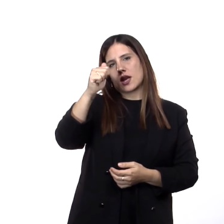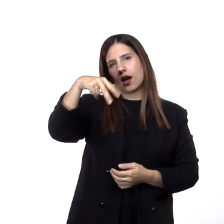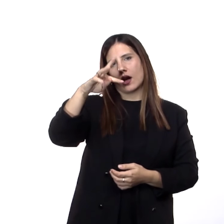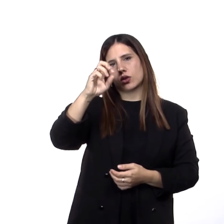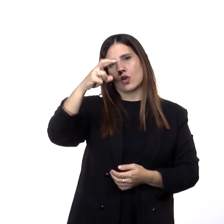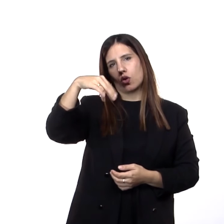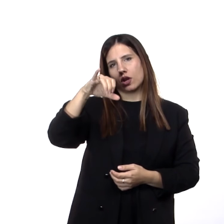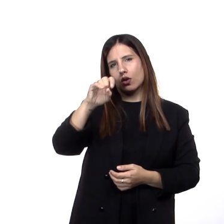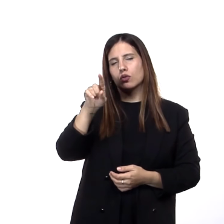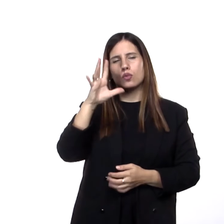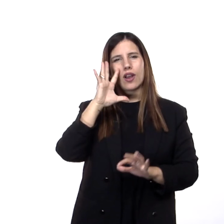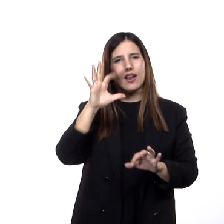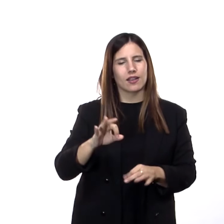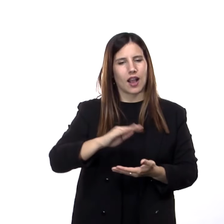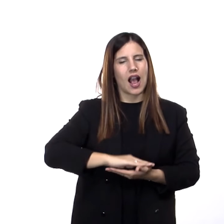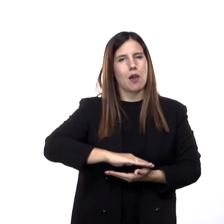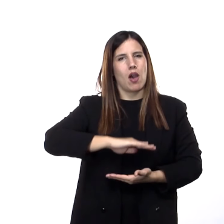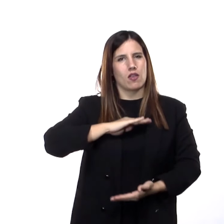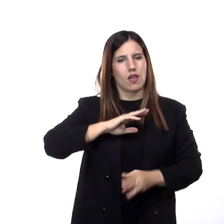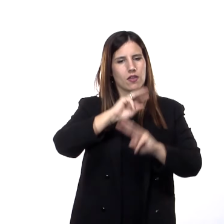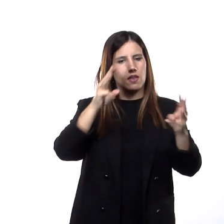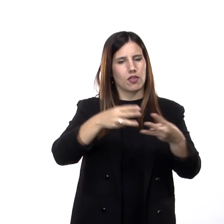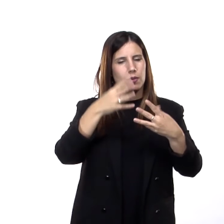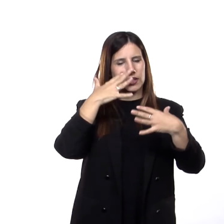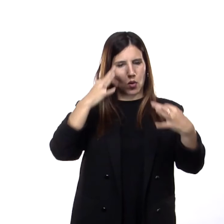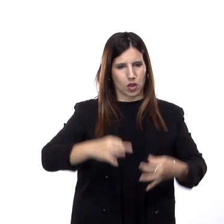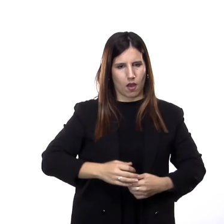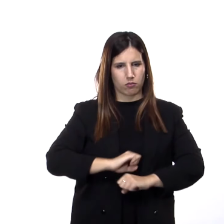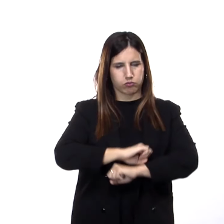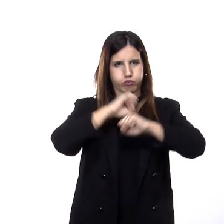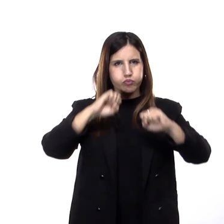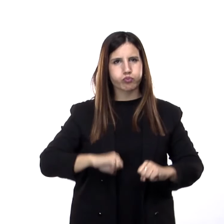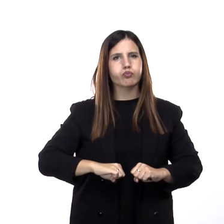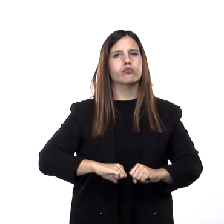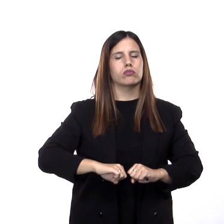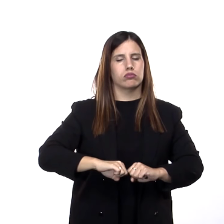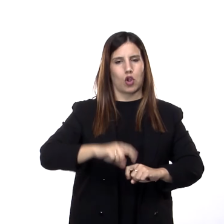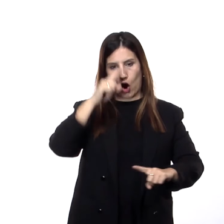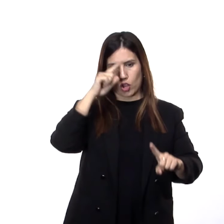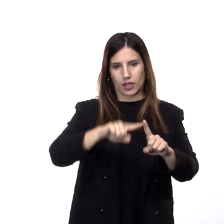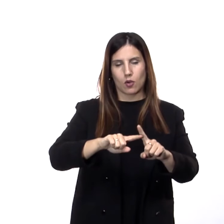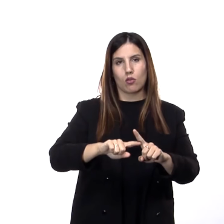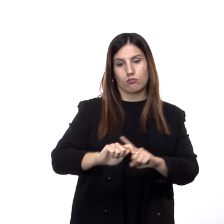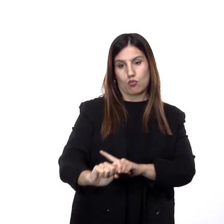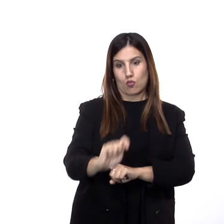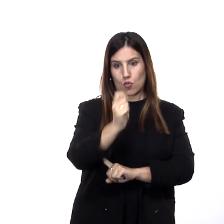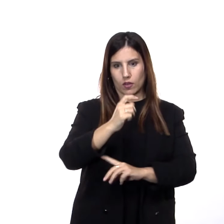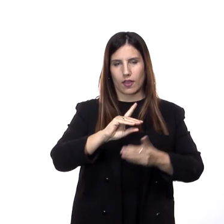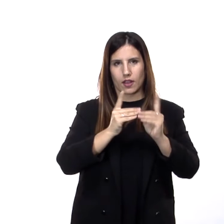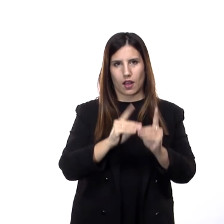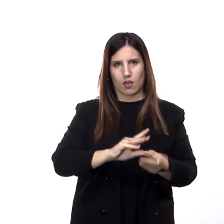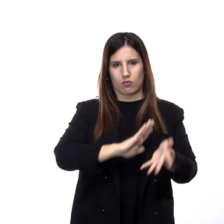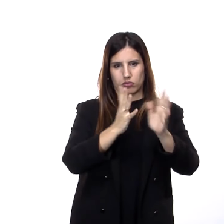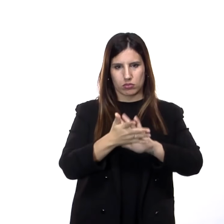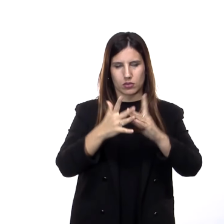adoptar esas capacidades de ciberseguridad para llegar a una buena digitalización industrial yo normalmente esta